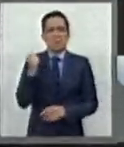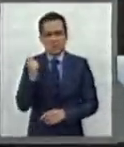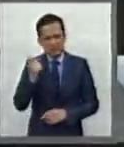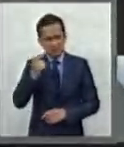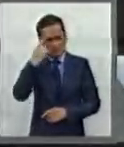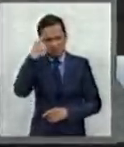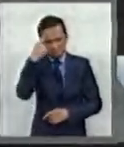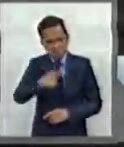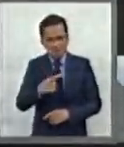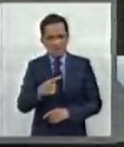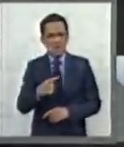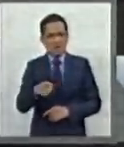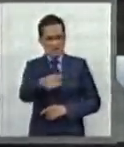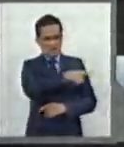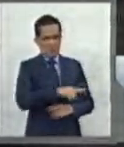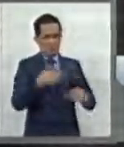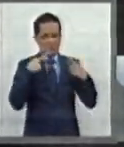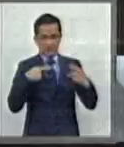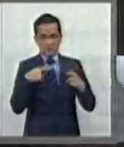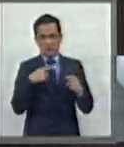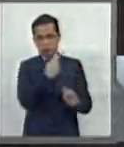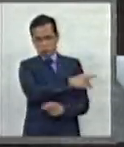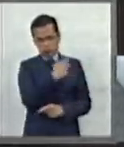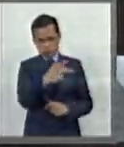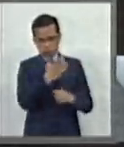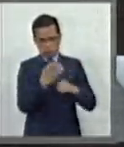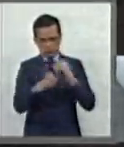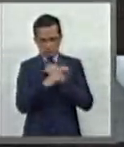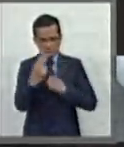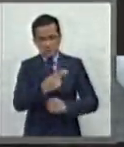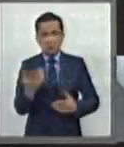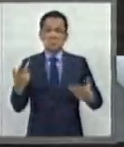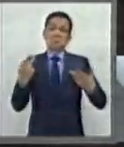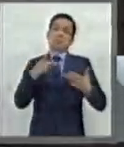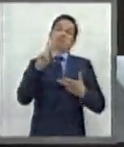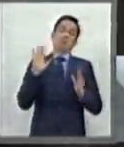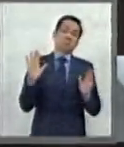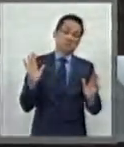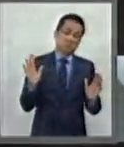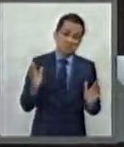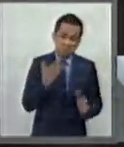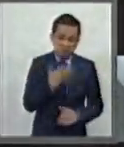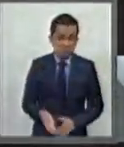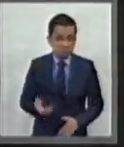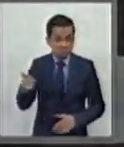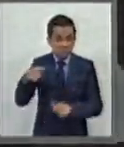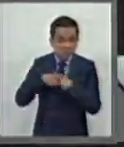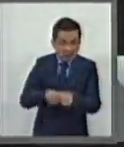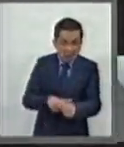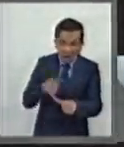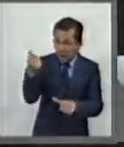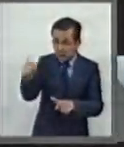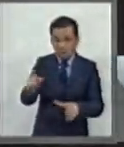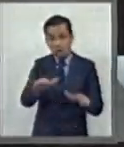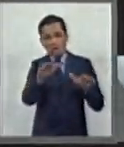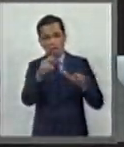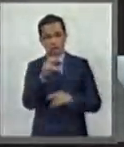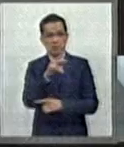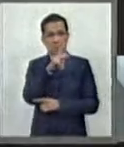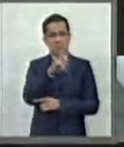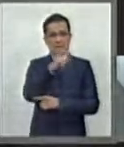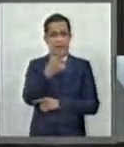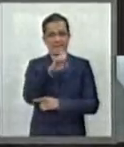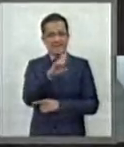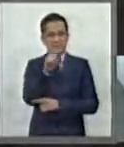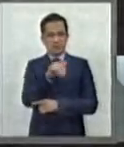lucrar con las necesidades de la gente. Pero bueno, en fin, sigan siendo pejezombis. El